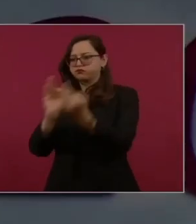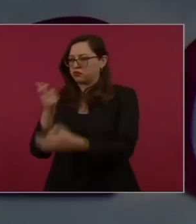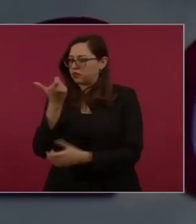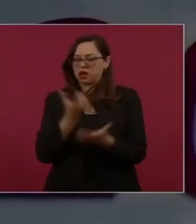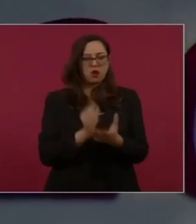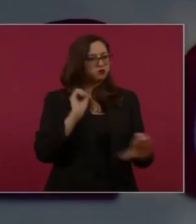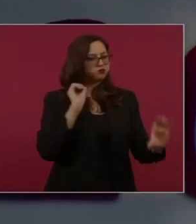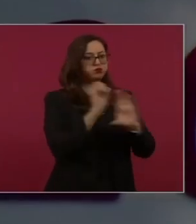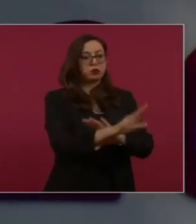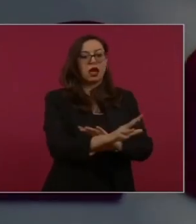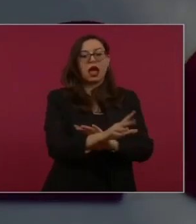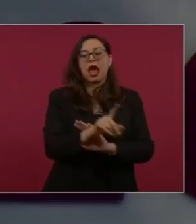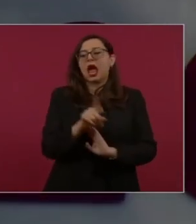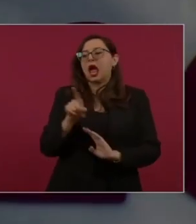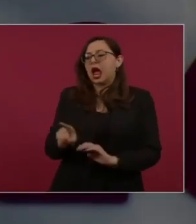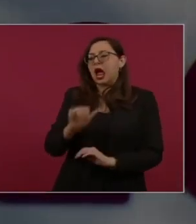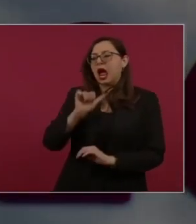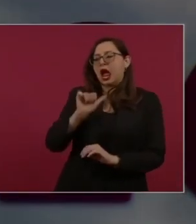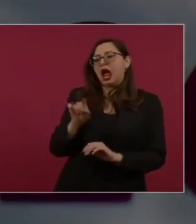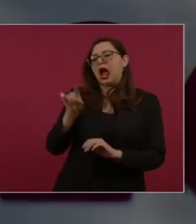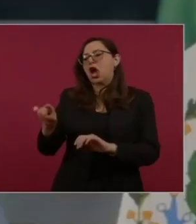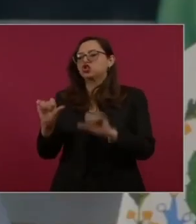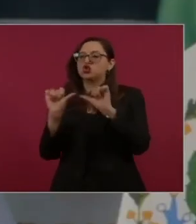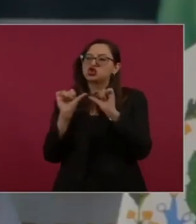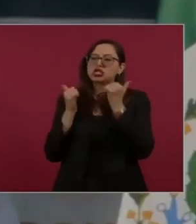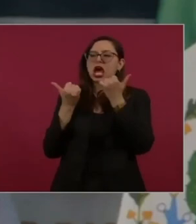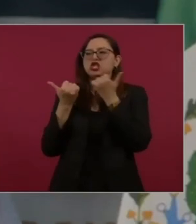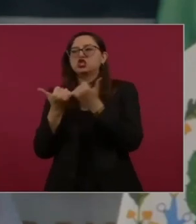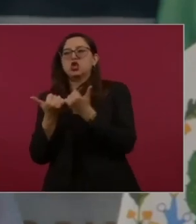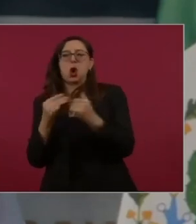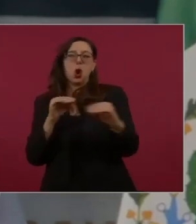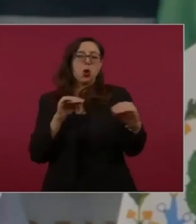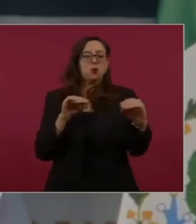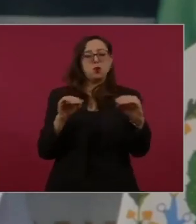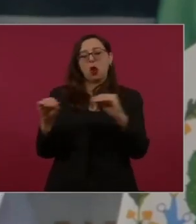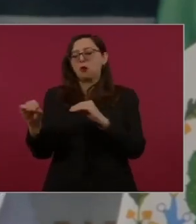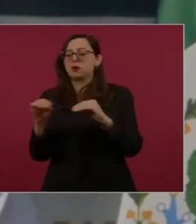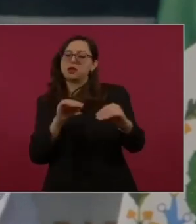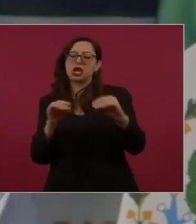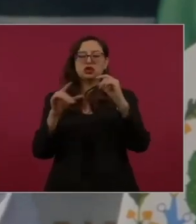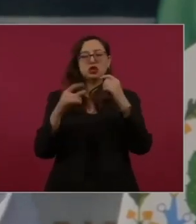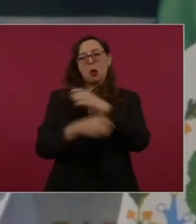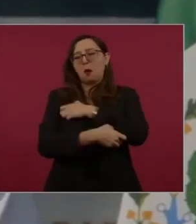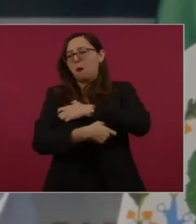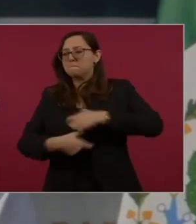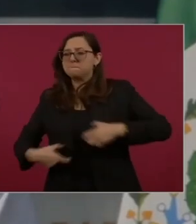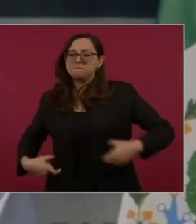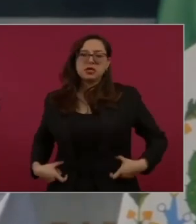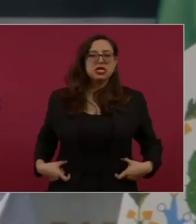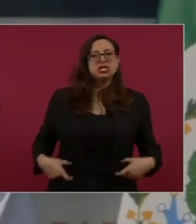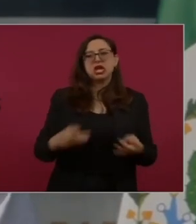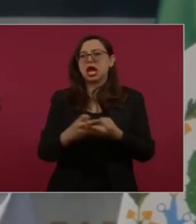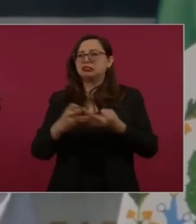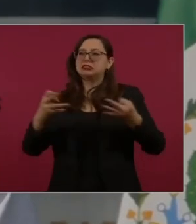resumida, destacó los avances en materia de seguridad y aseguró que se está reduciendo la violencia. Los delitos del